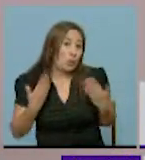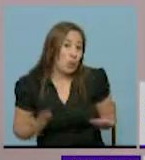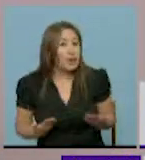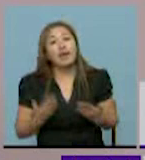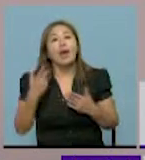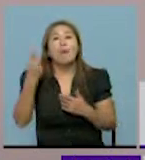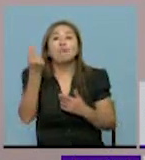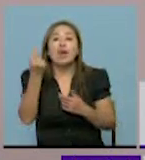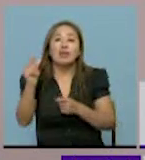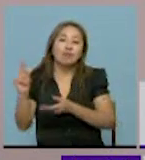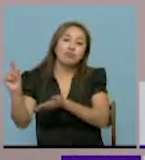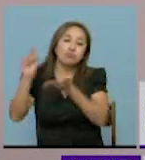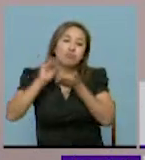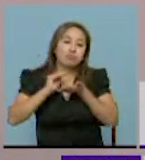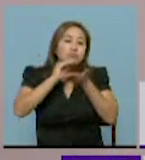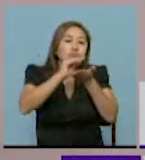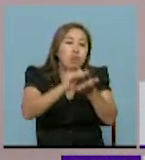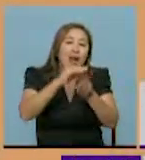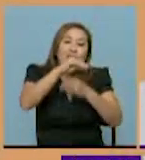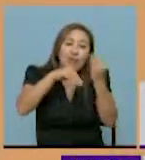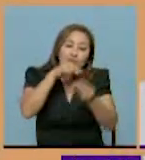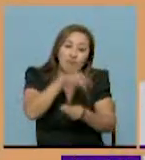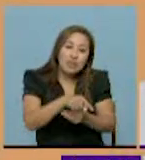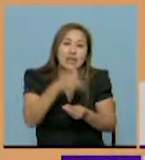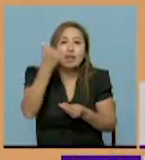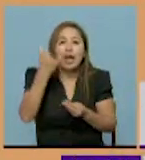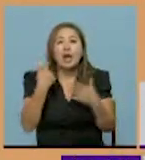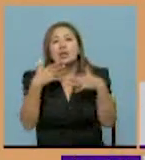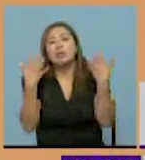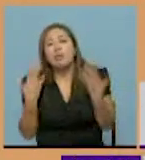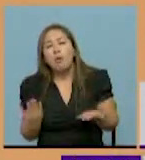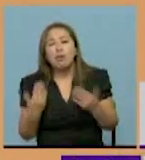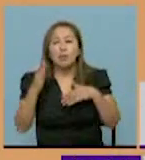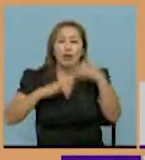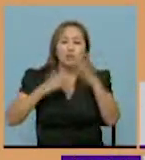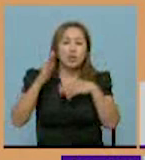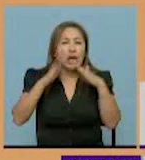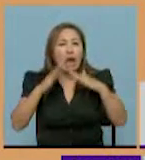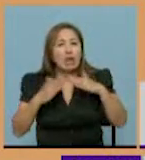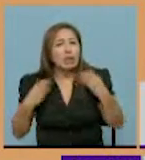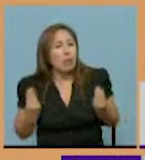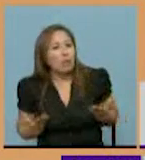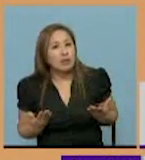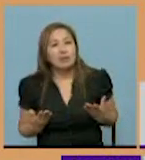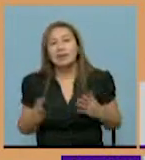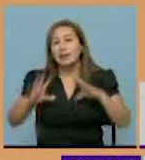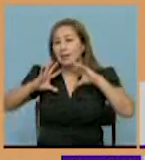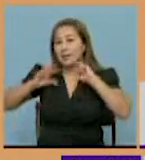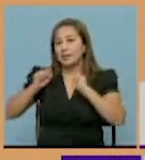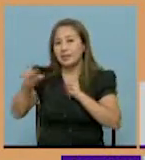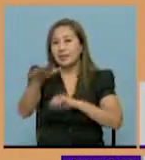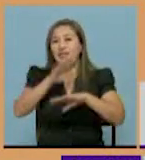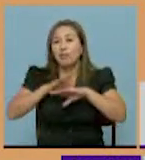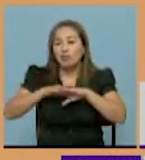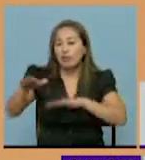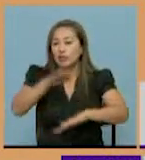un préstamo, se van agregando una serie de posibilidades a esa familia, ¿no? Sí, desde la Secretaría de Ordenamiento